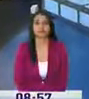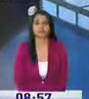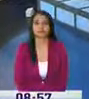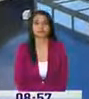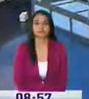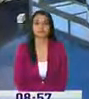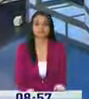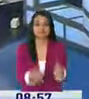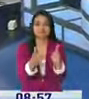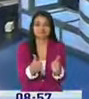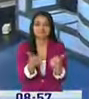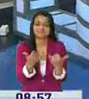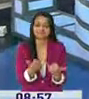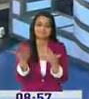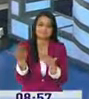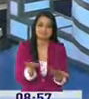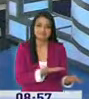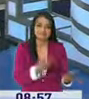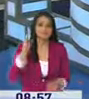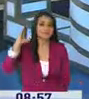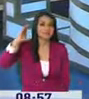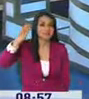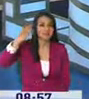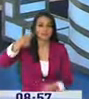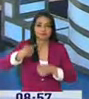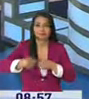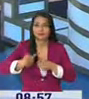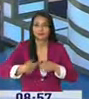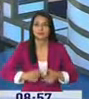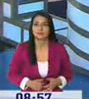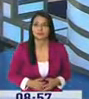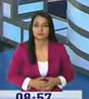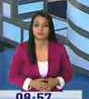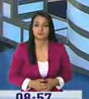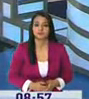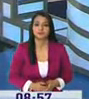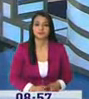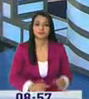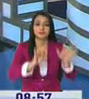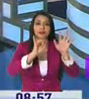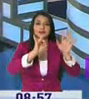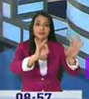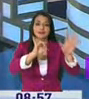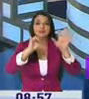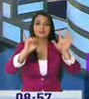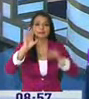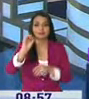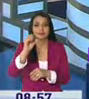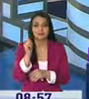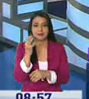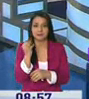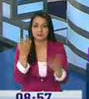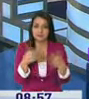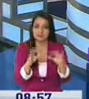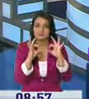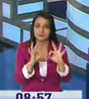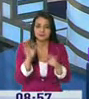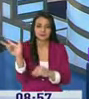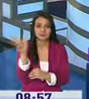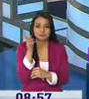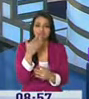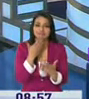Muy bien, tiempo de dar la bienvenida a Radio Quito, la voz en vivo en la capital, en 760M. Ya están con nosotros, mi Berito. Un